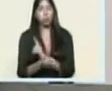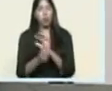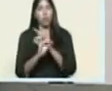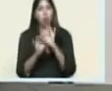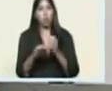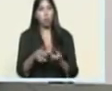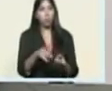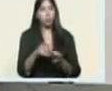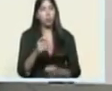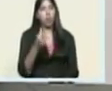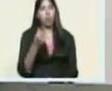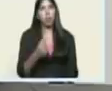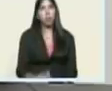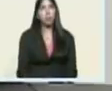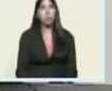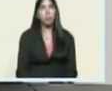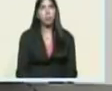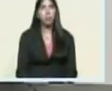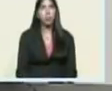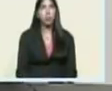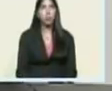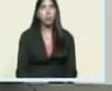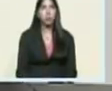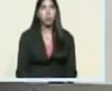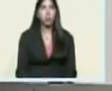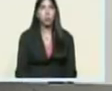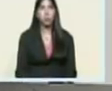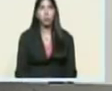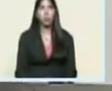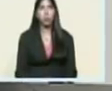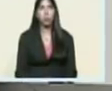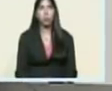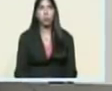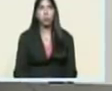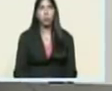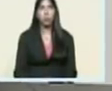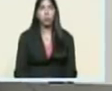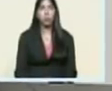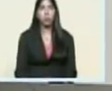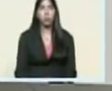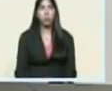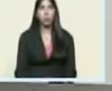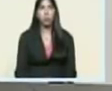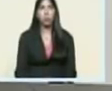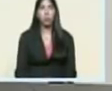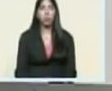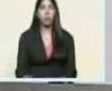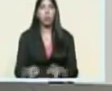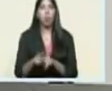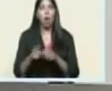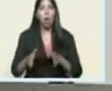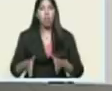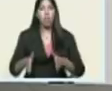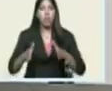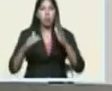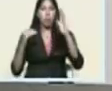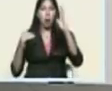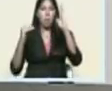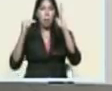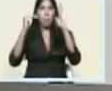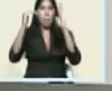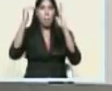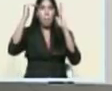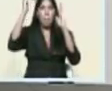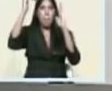Y decía que era la base material sobre la cual se iba a sostener todo el edificio del socialismo del siglo XXI venezolano. Y mira, ahí